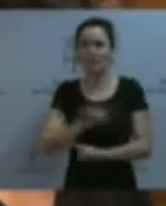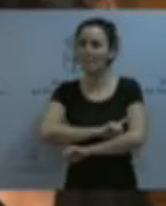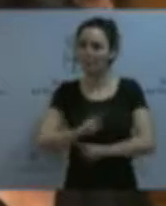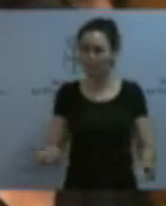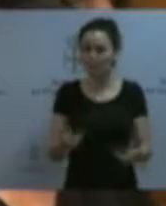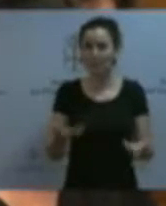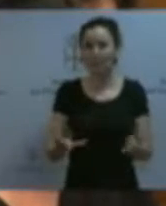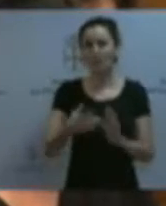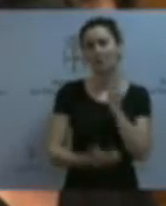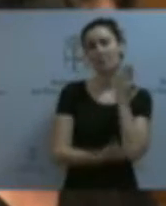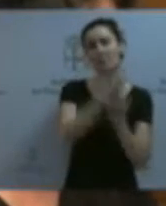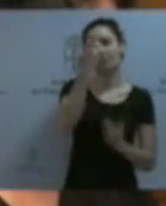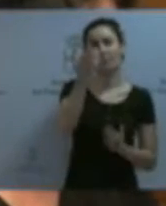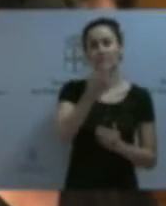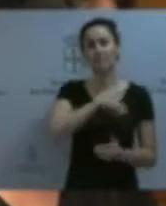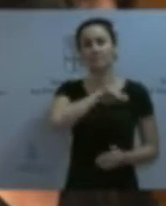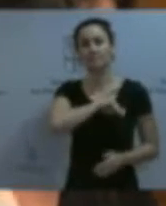Federación Española de Piragüismo: